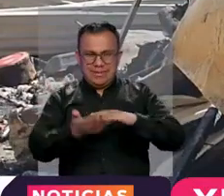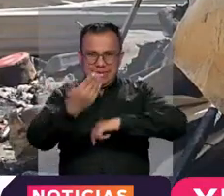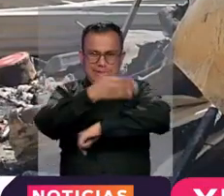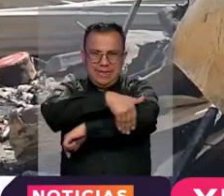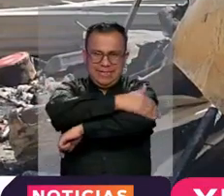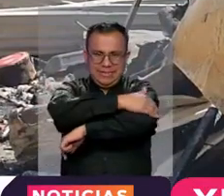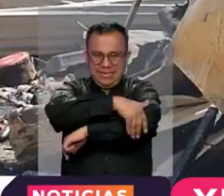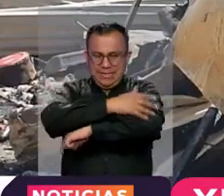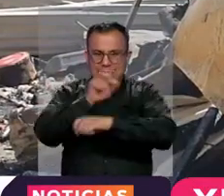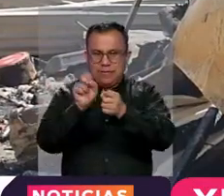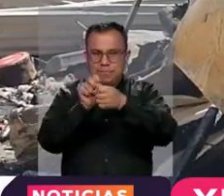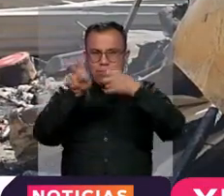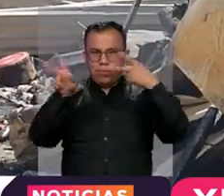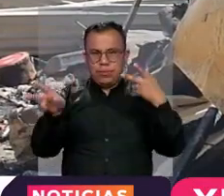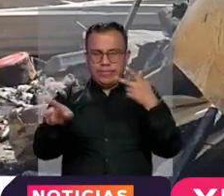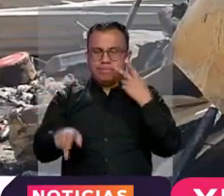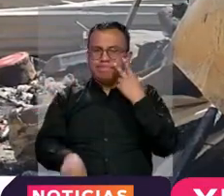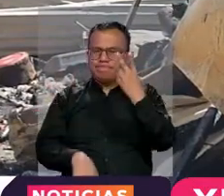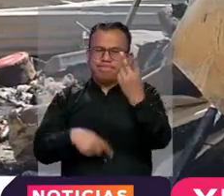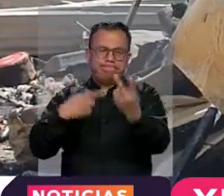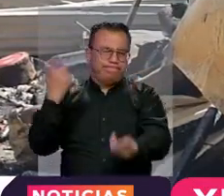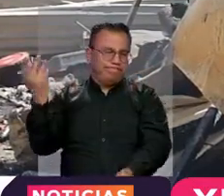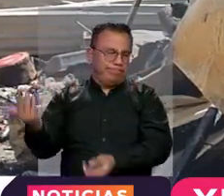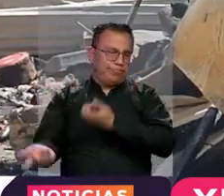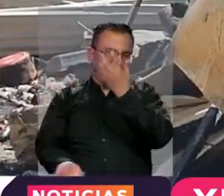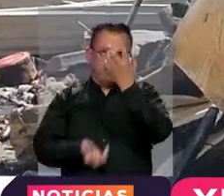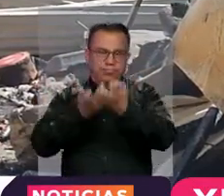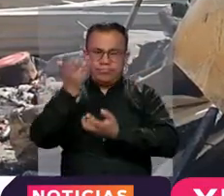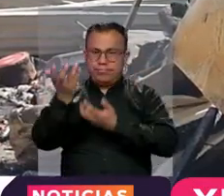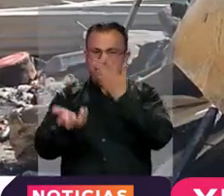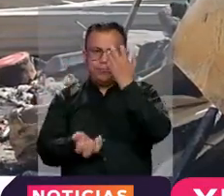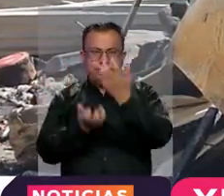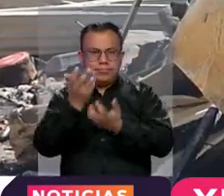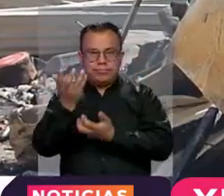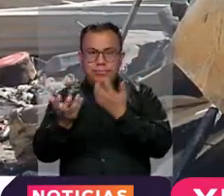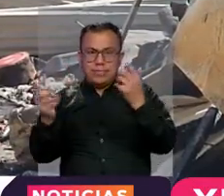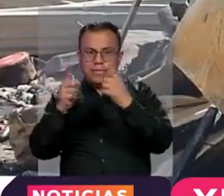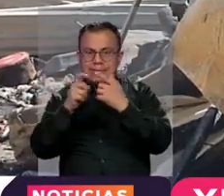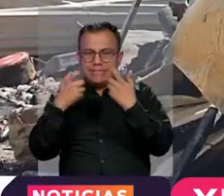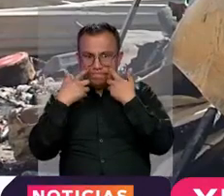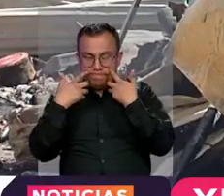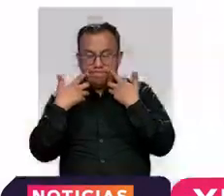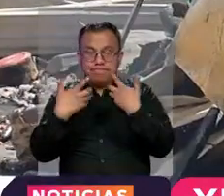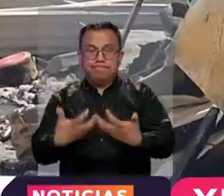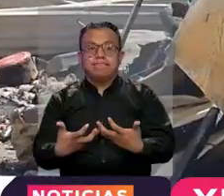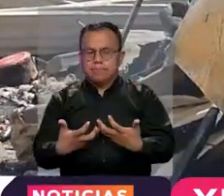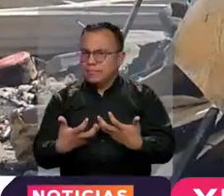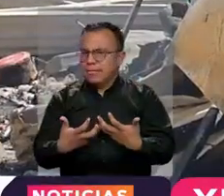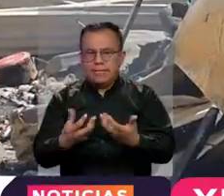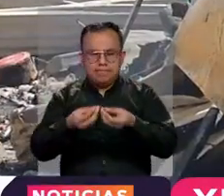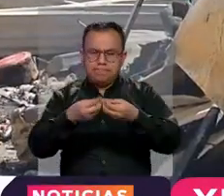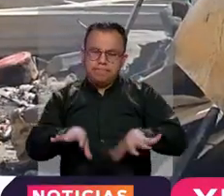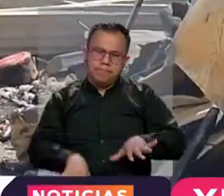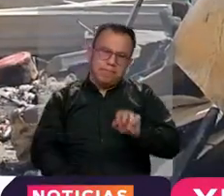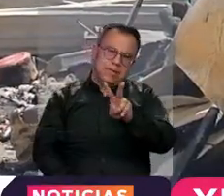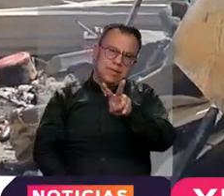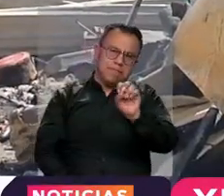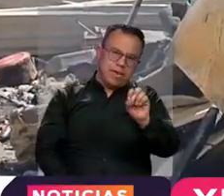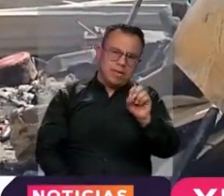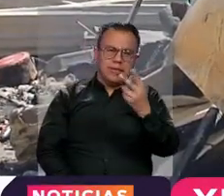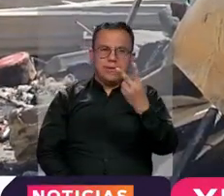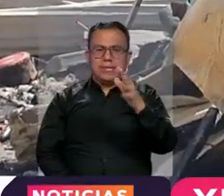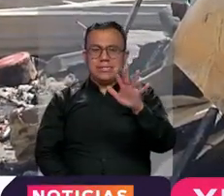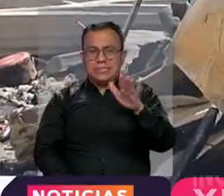del puente, vi la llamarada que estaba aquí, una cosa impresionante, y las pérdidas están entre 20 a